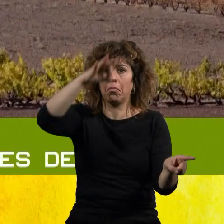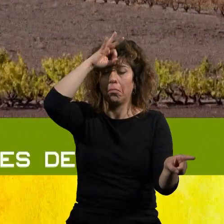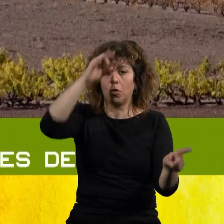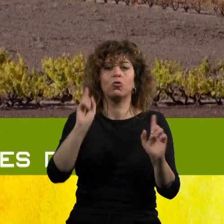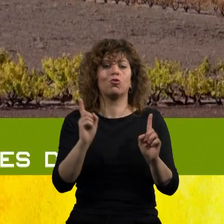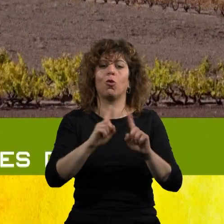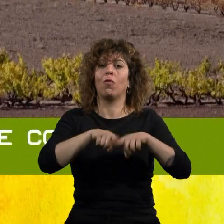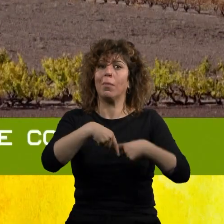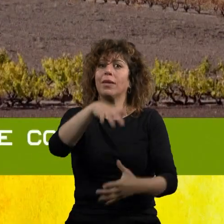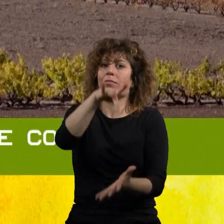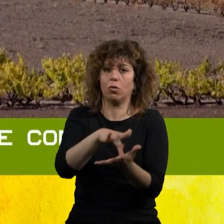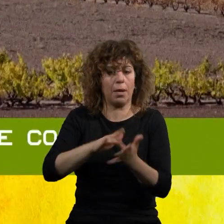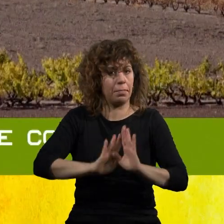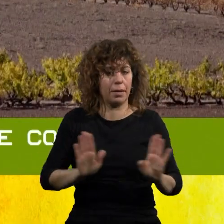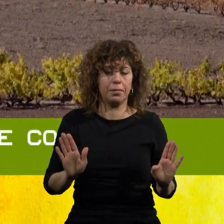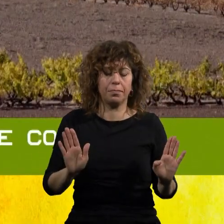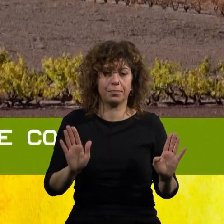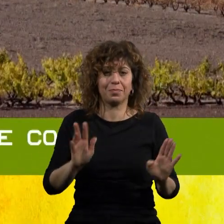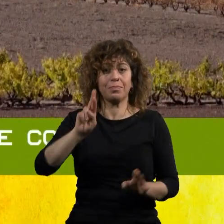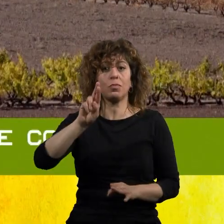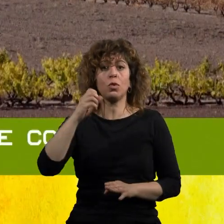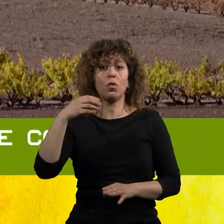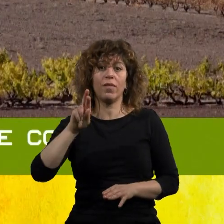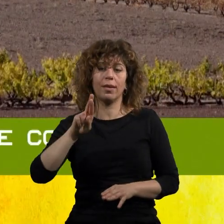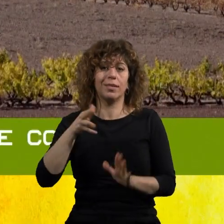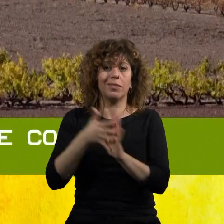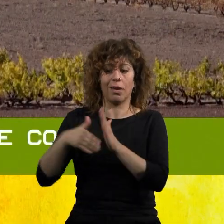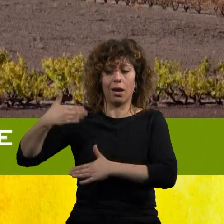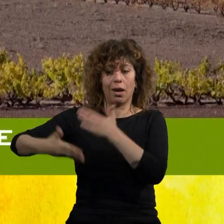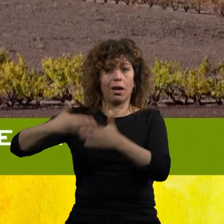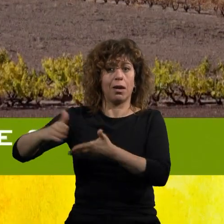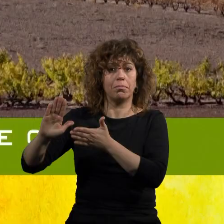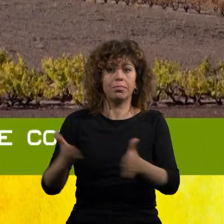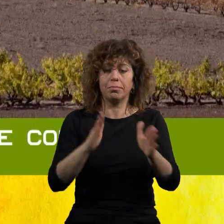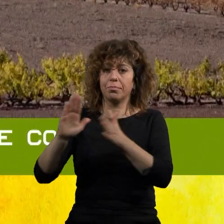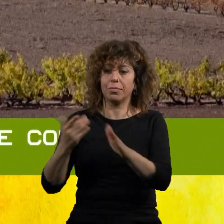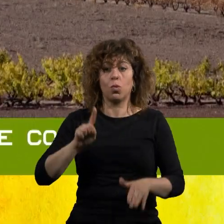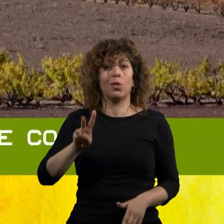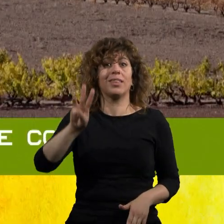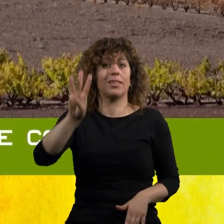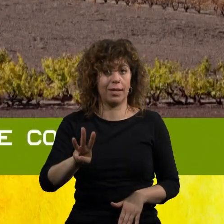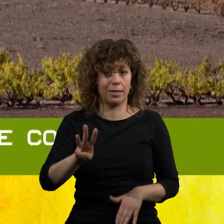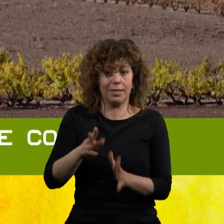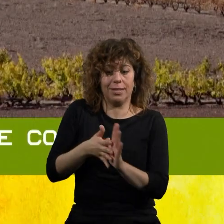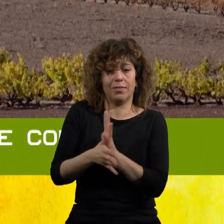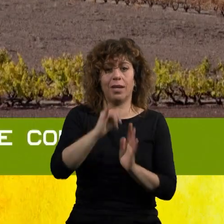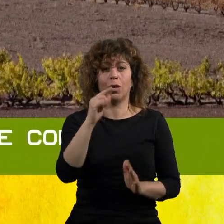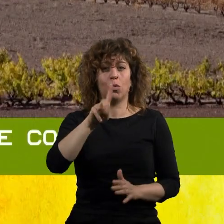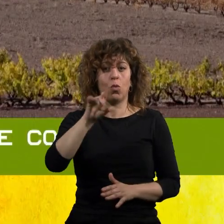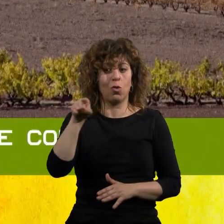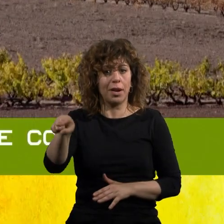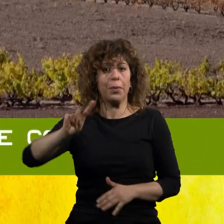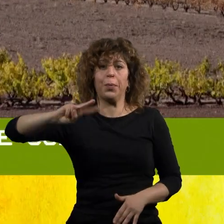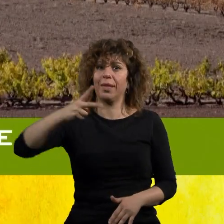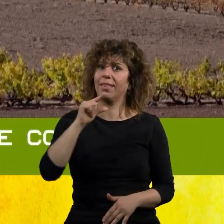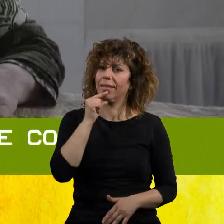de la familia, evidentemente. Y claro, Robert es la tercera generación, es bisnieto de Julio Uruñuela,